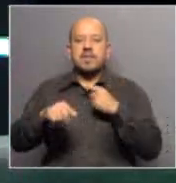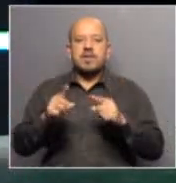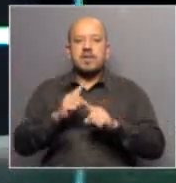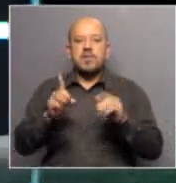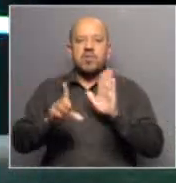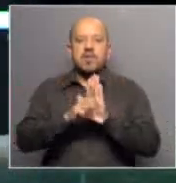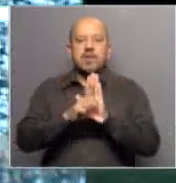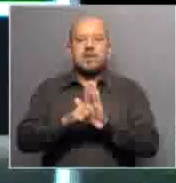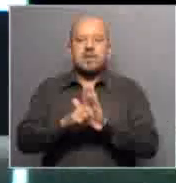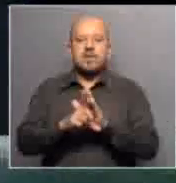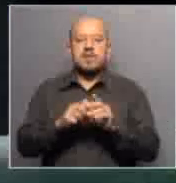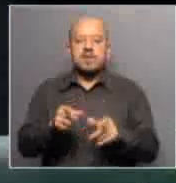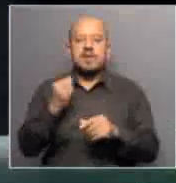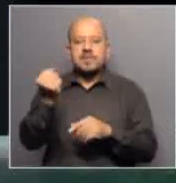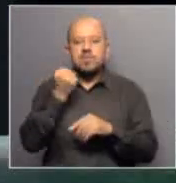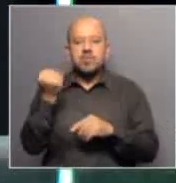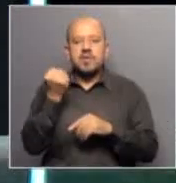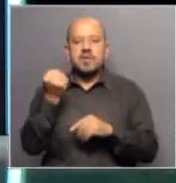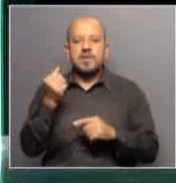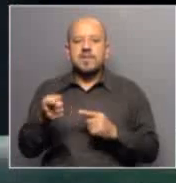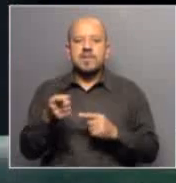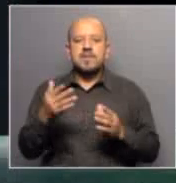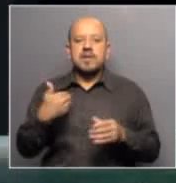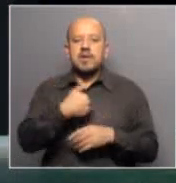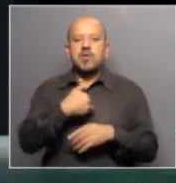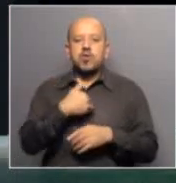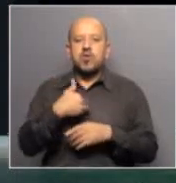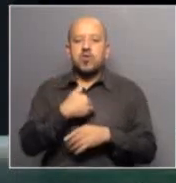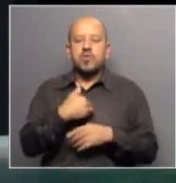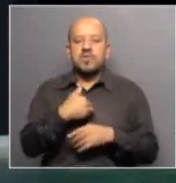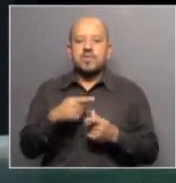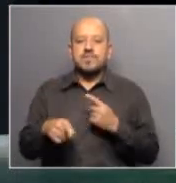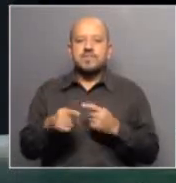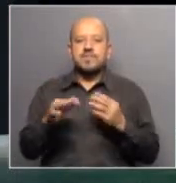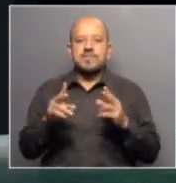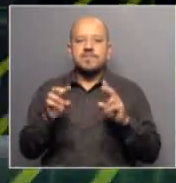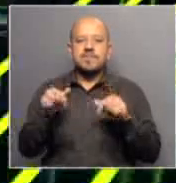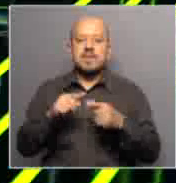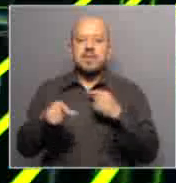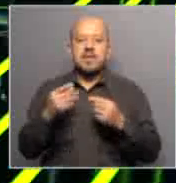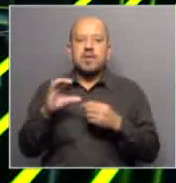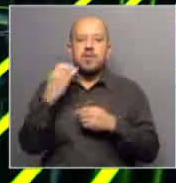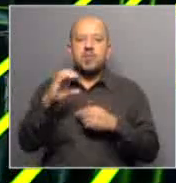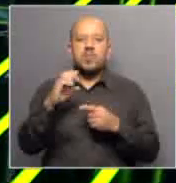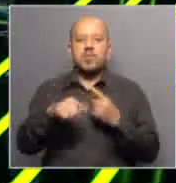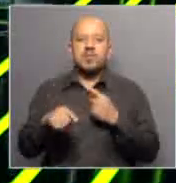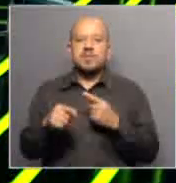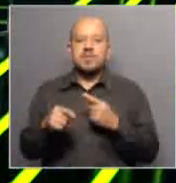de marihuana. ¿Cuál es la importancia real del rol de los autocultivadores y de los clubes